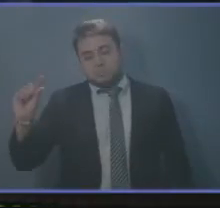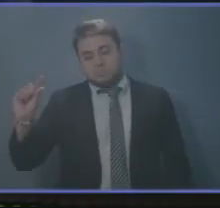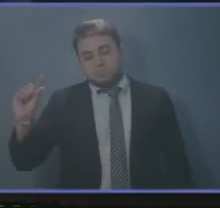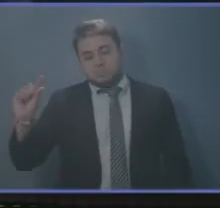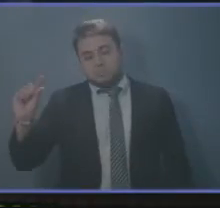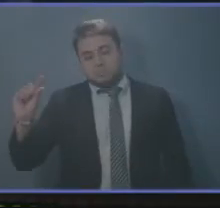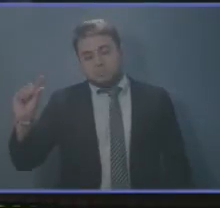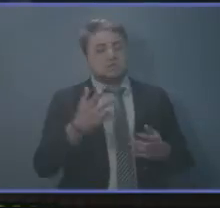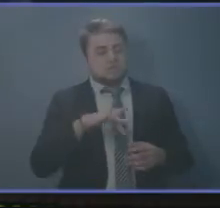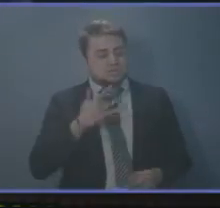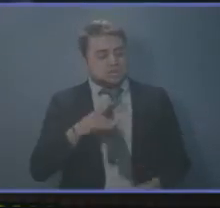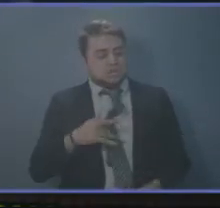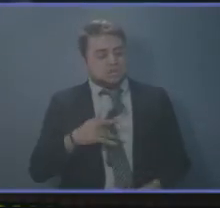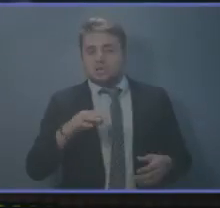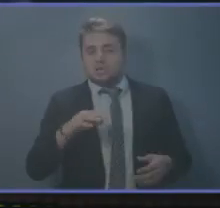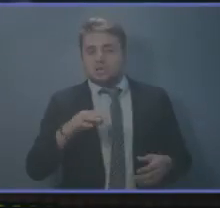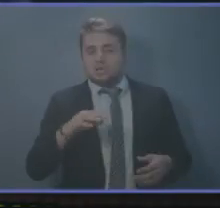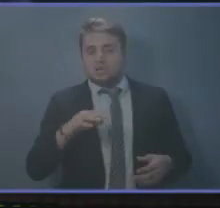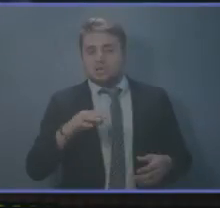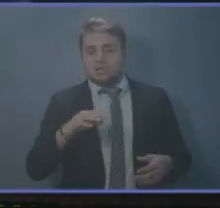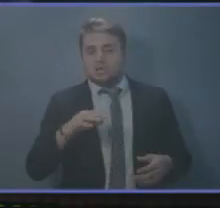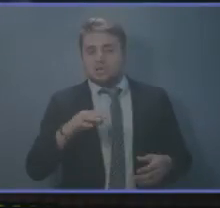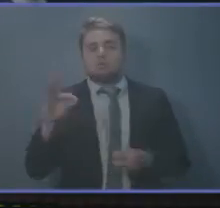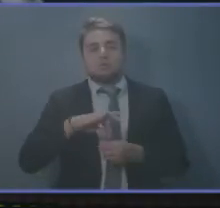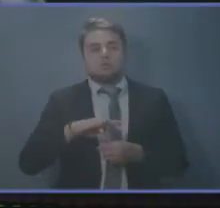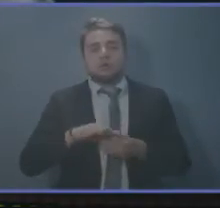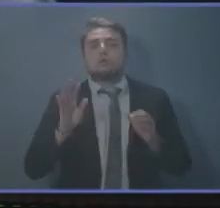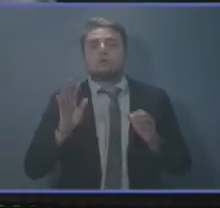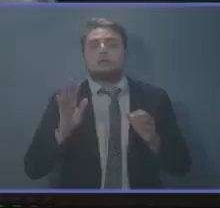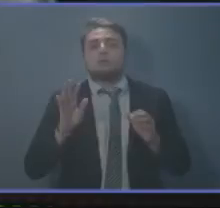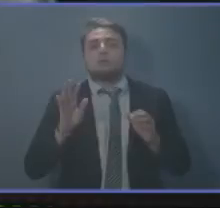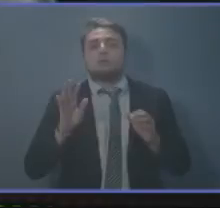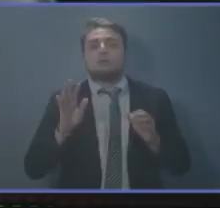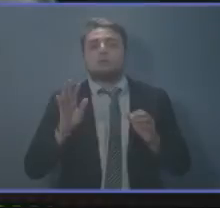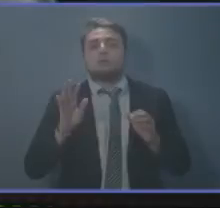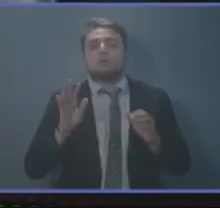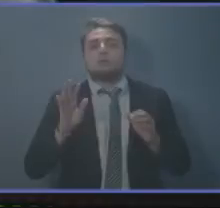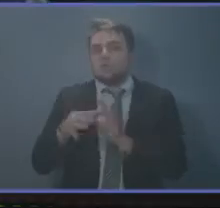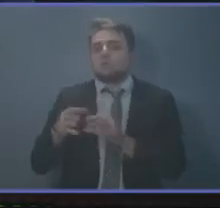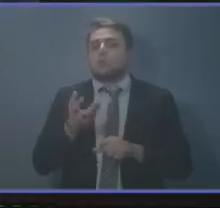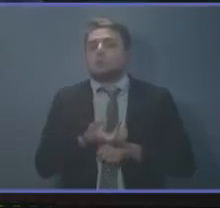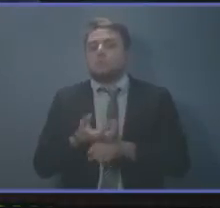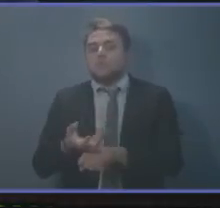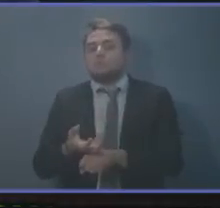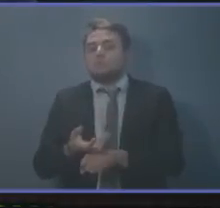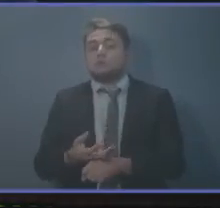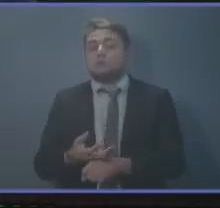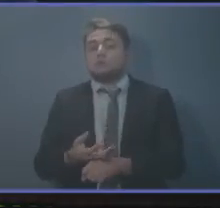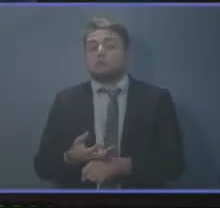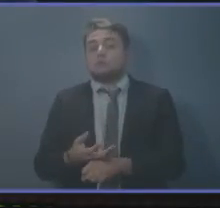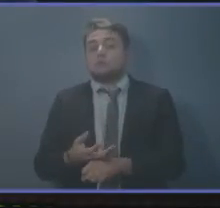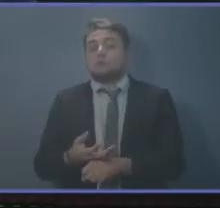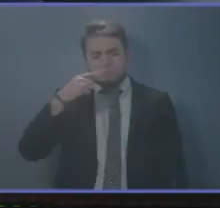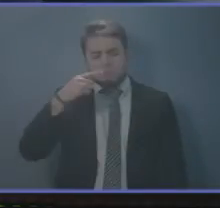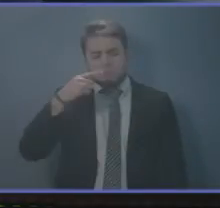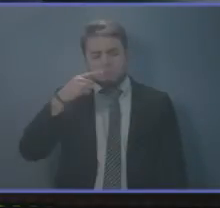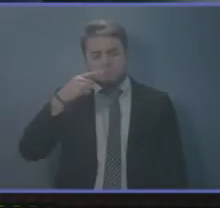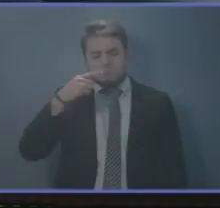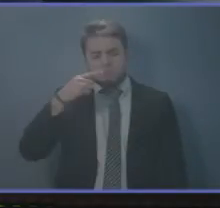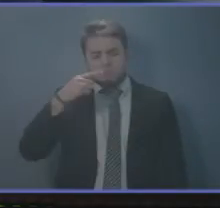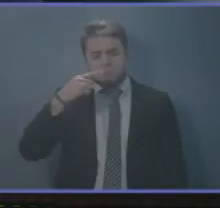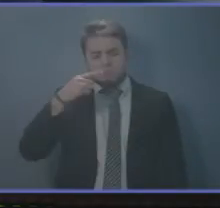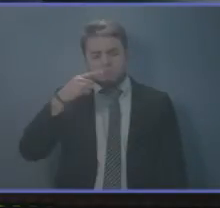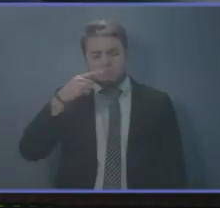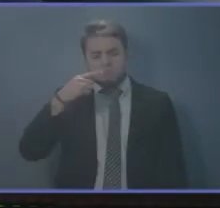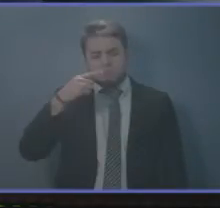si tiene algún conflicto de interés. Pero estoy convencido que son más los colegas diputados que sí